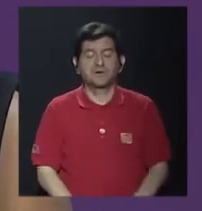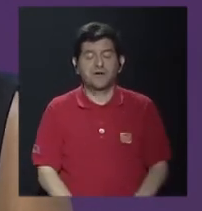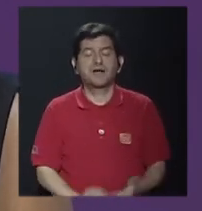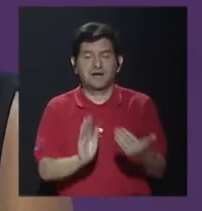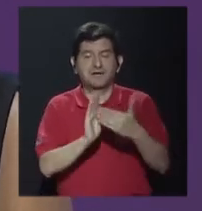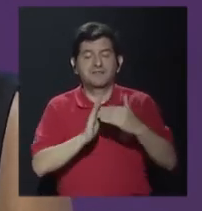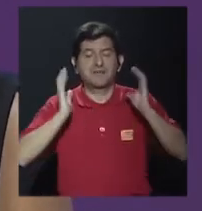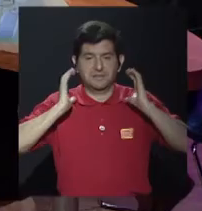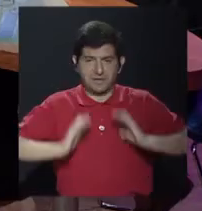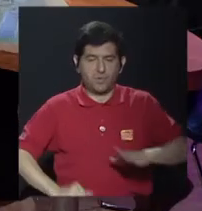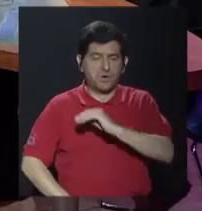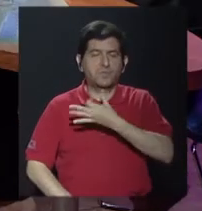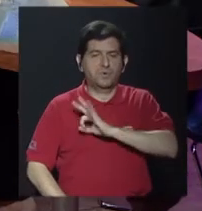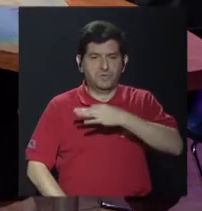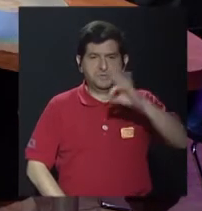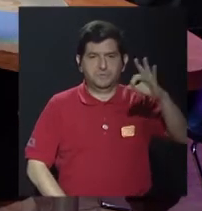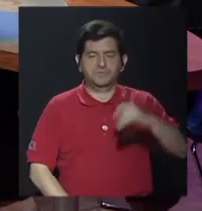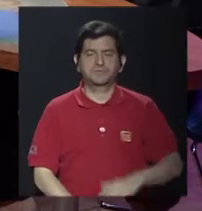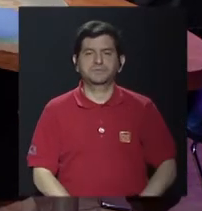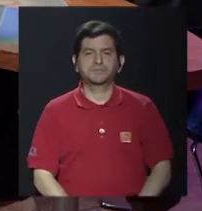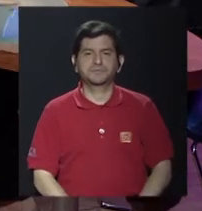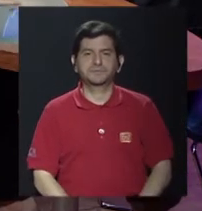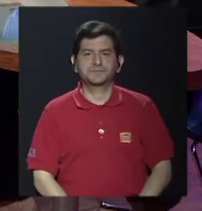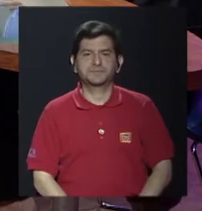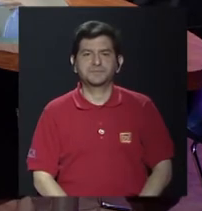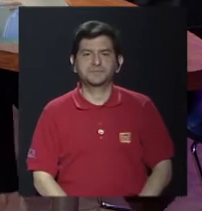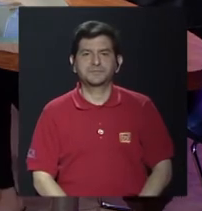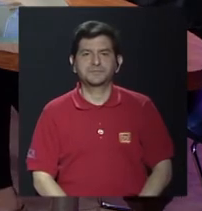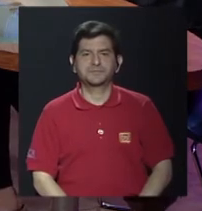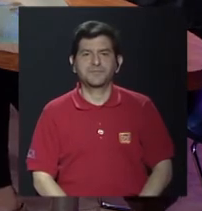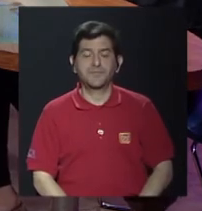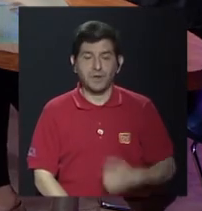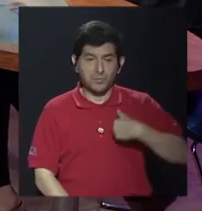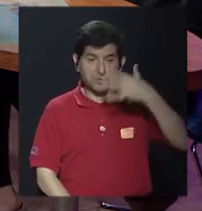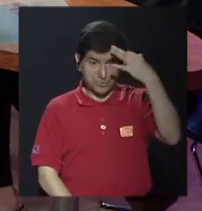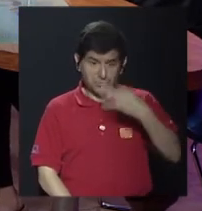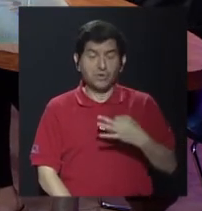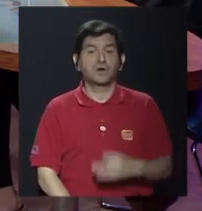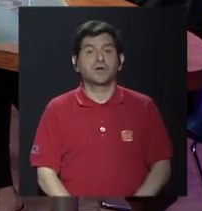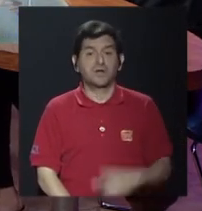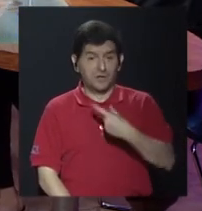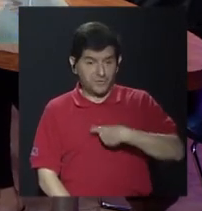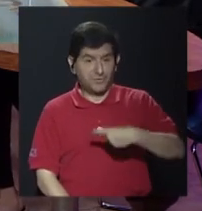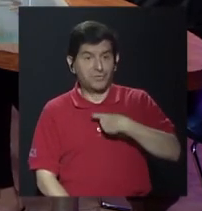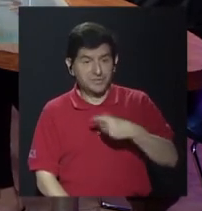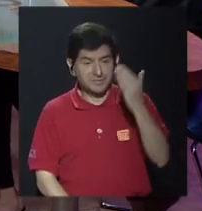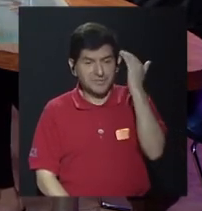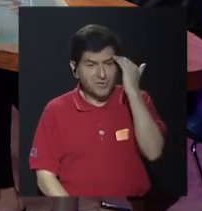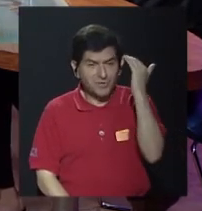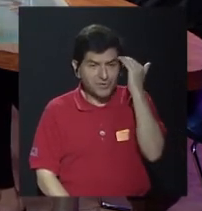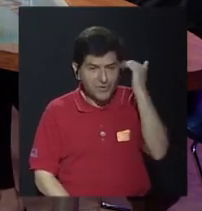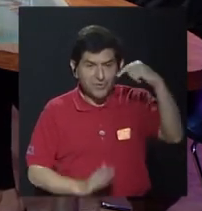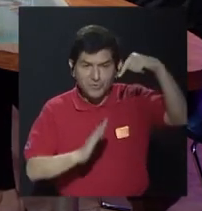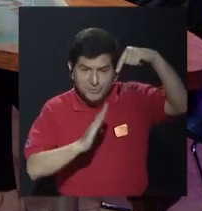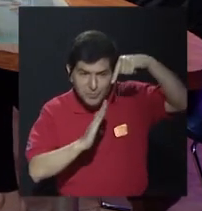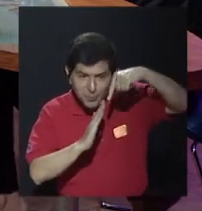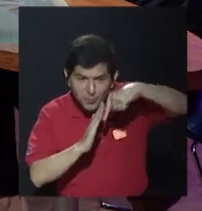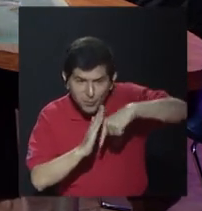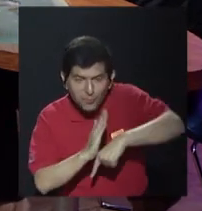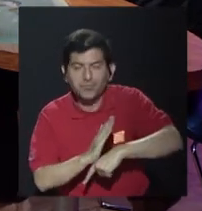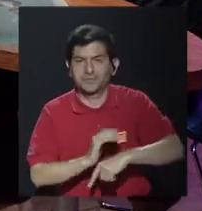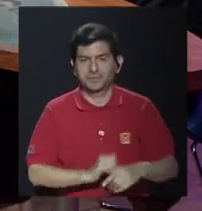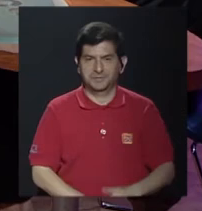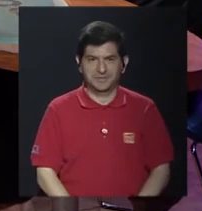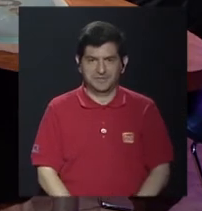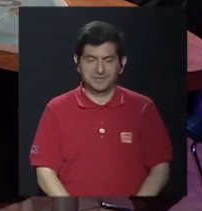sí. Bueno, yo creo que dan muchas ganas, ¿verdad?, de conocer en profundidad, de